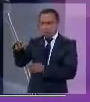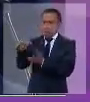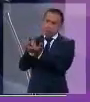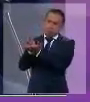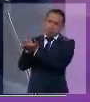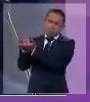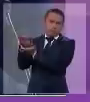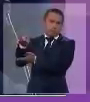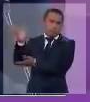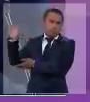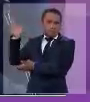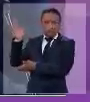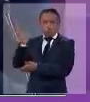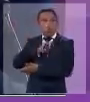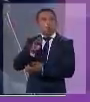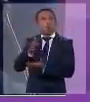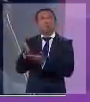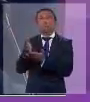hacer. Claro, con